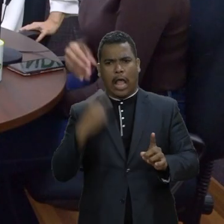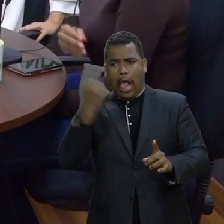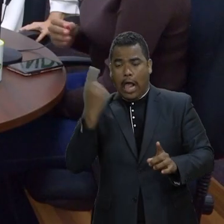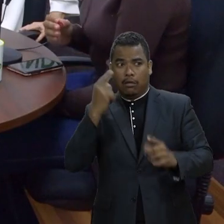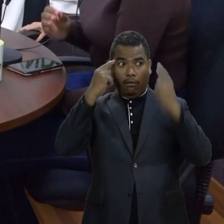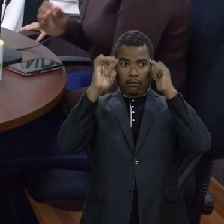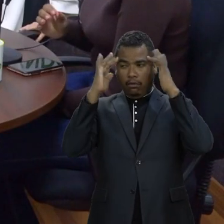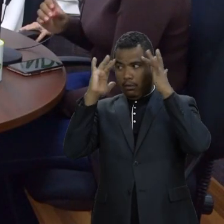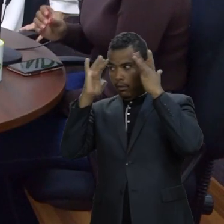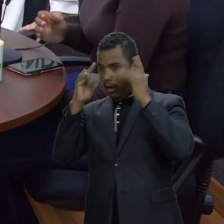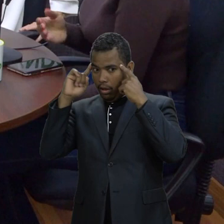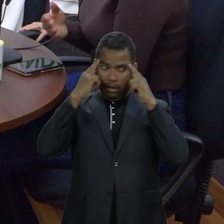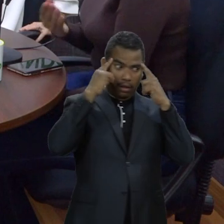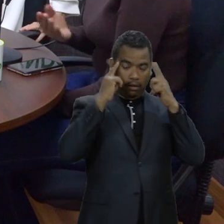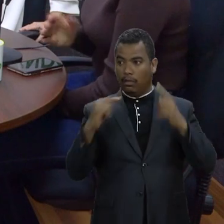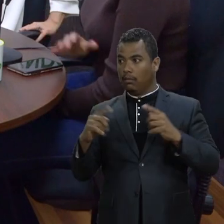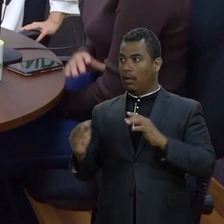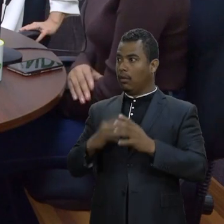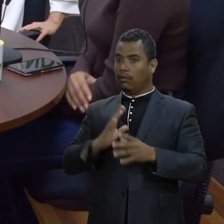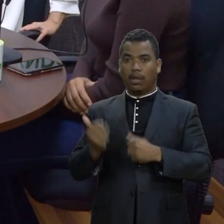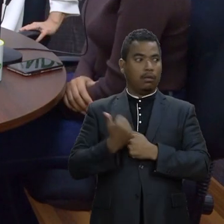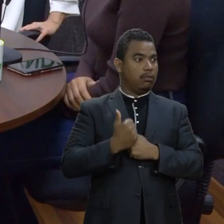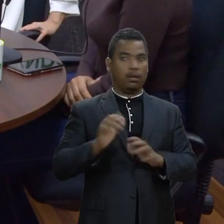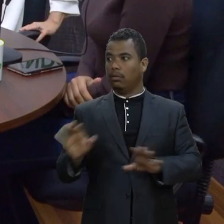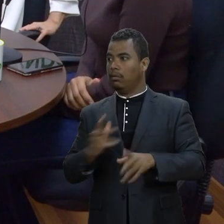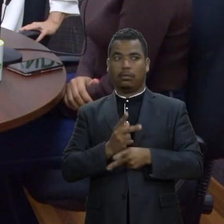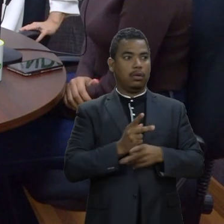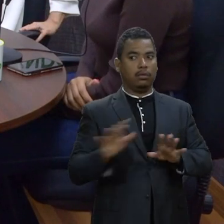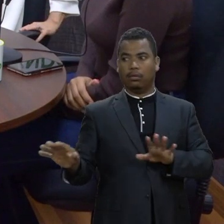¿Usted piensa que los periodistas hoy día se le están jugando por su trabajo?